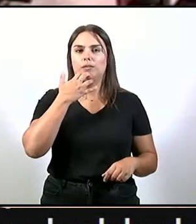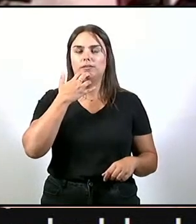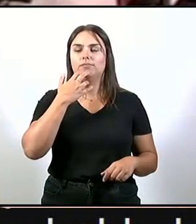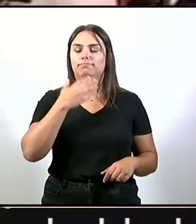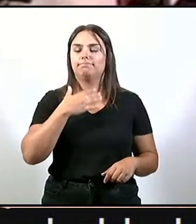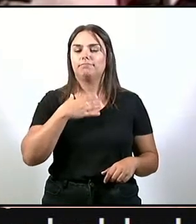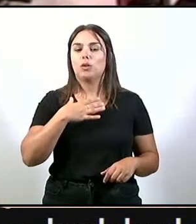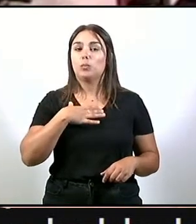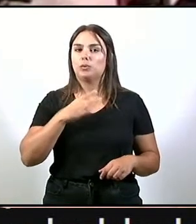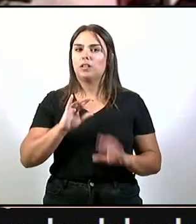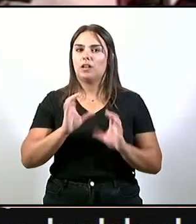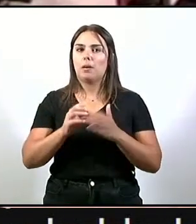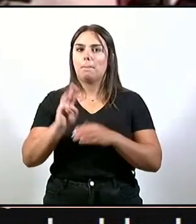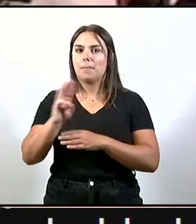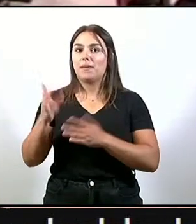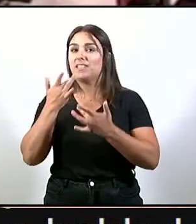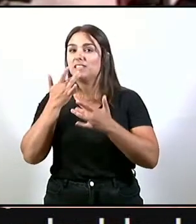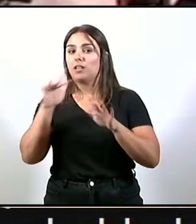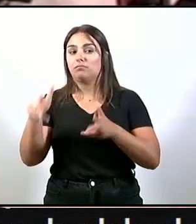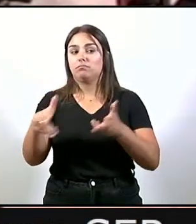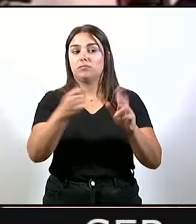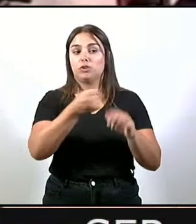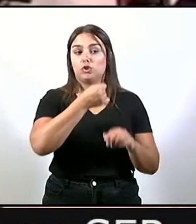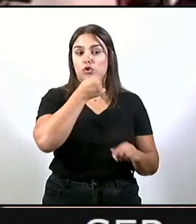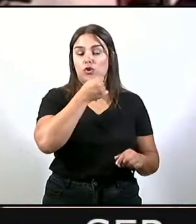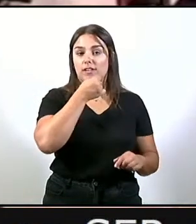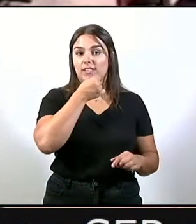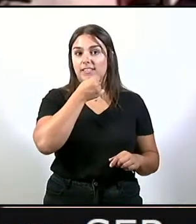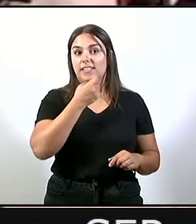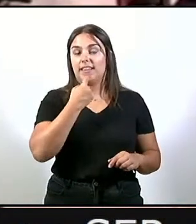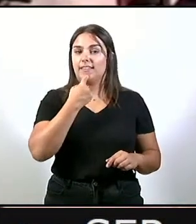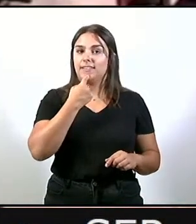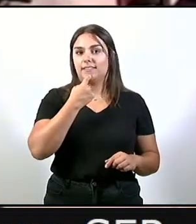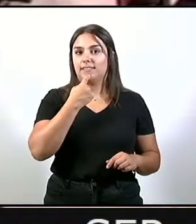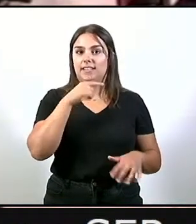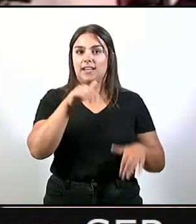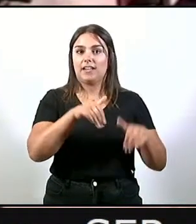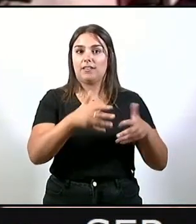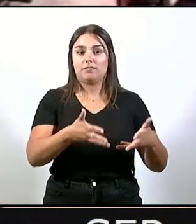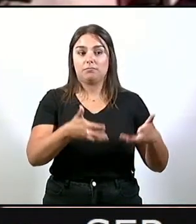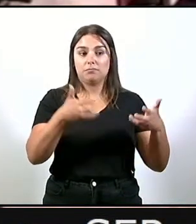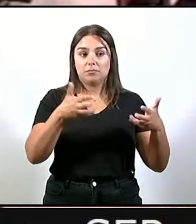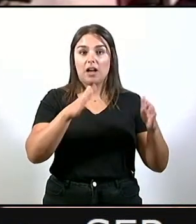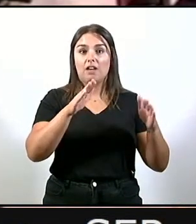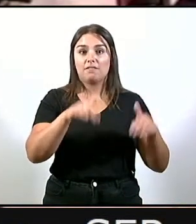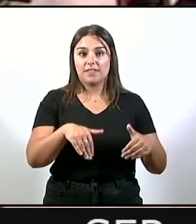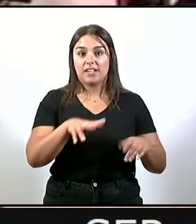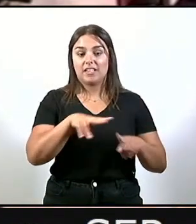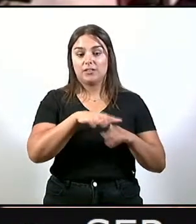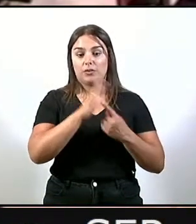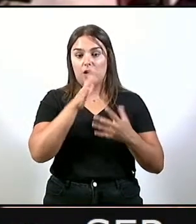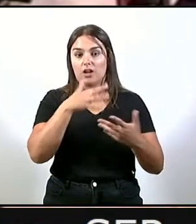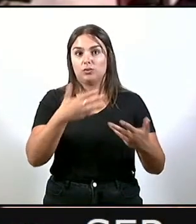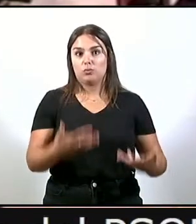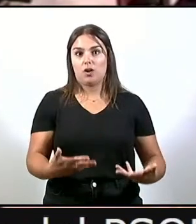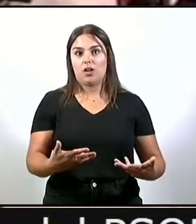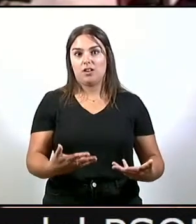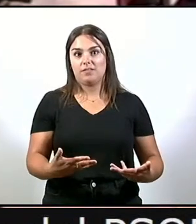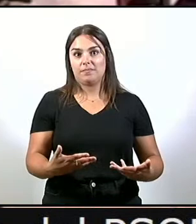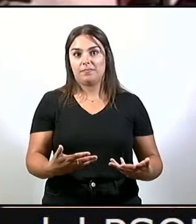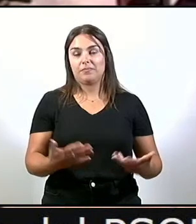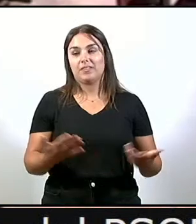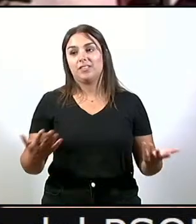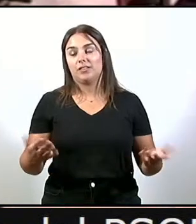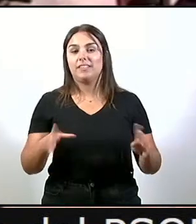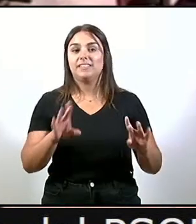Partido Popular permita con su abstención el gobierno del PSOE, apunta que quien ganó las elecciones es quien nos ha llevado a donde estamos, que ha situado a